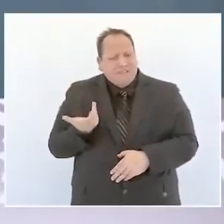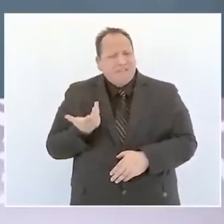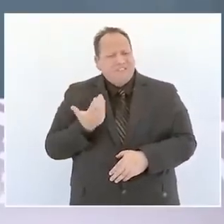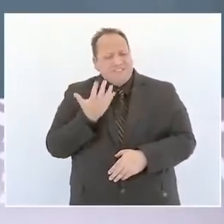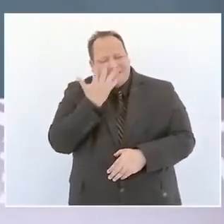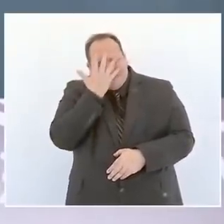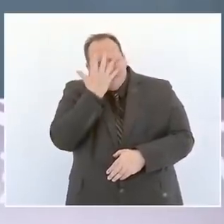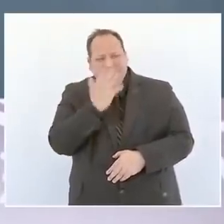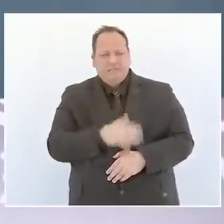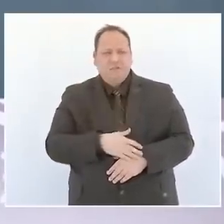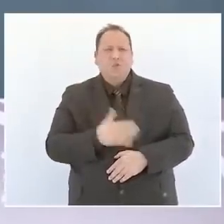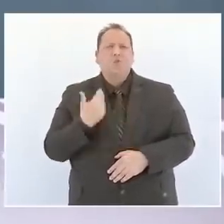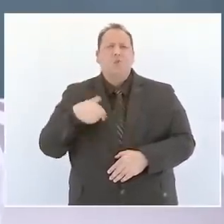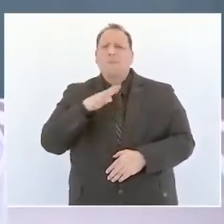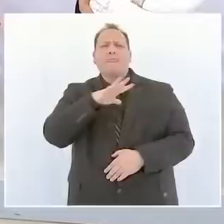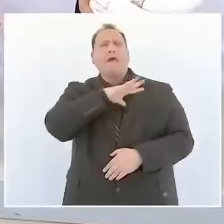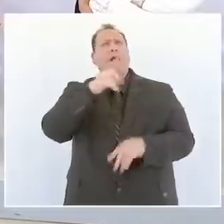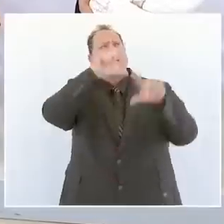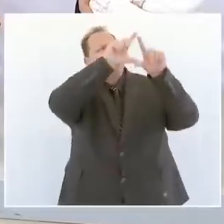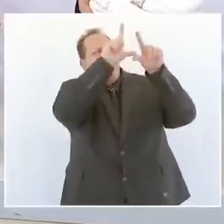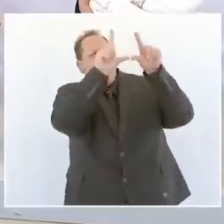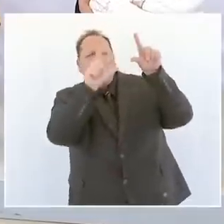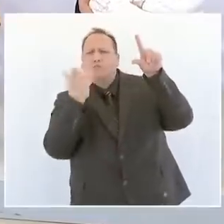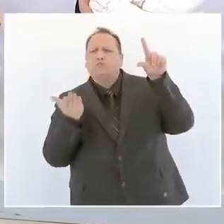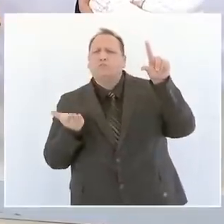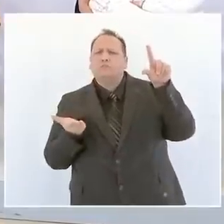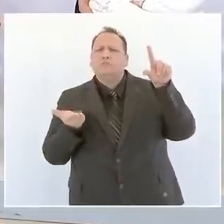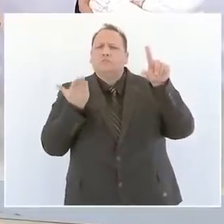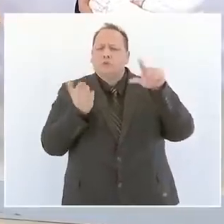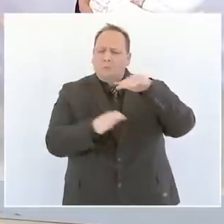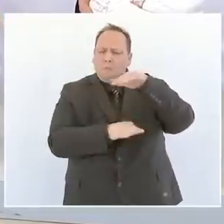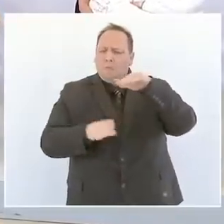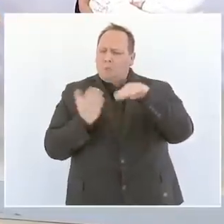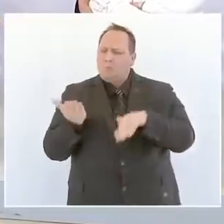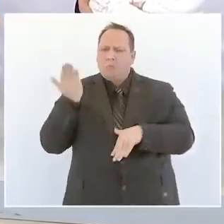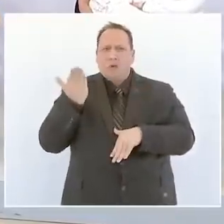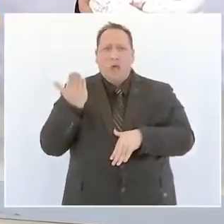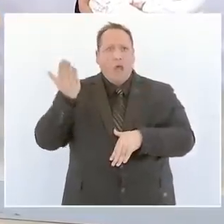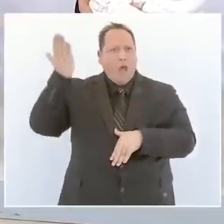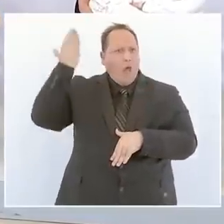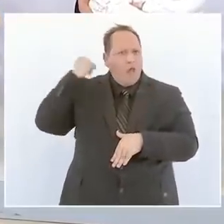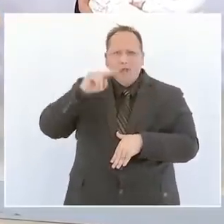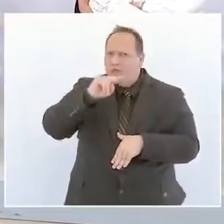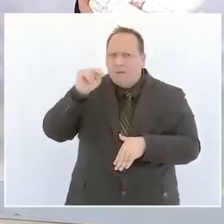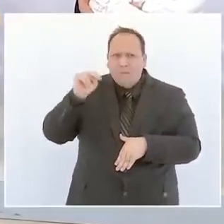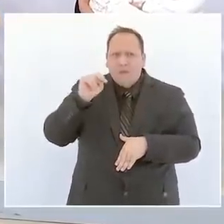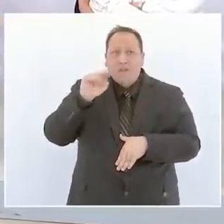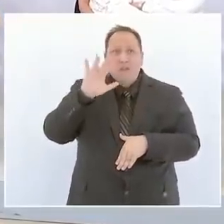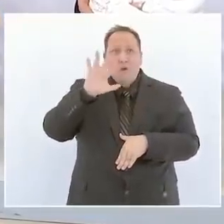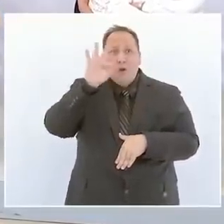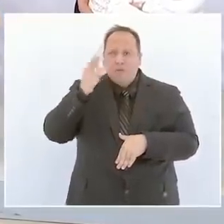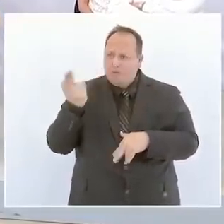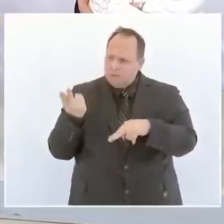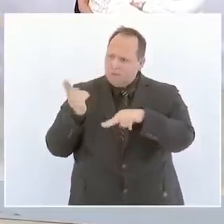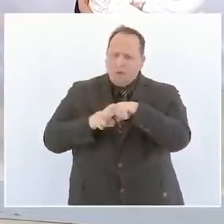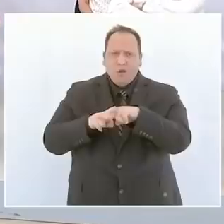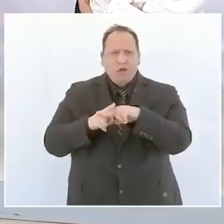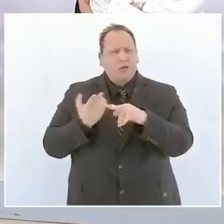Hemos aumentado el salario en general como nunca, casi en 50%,